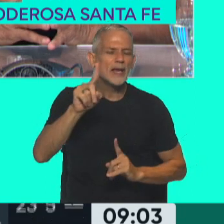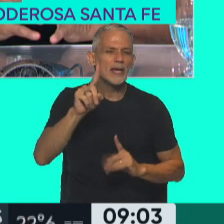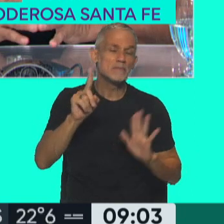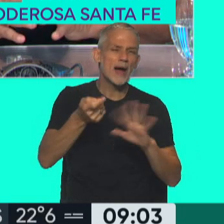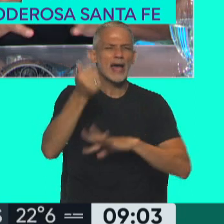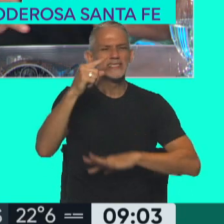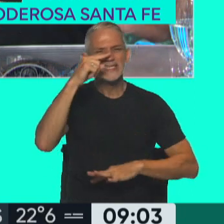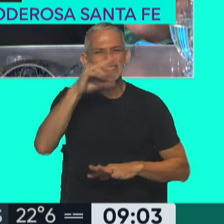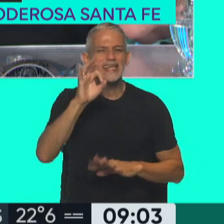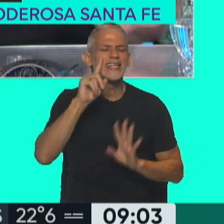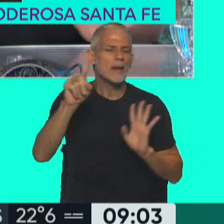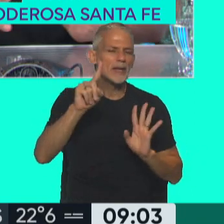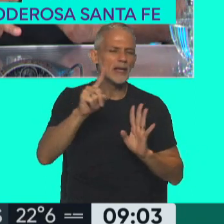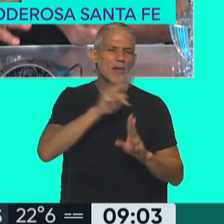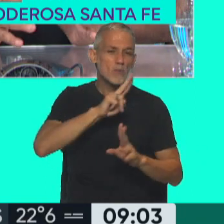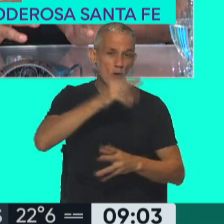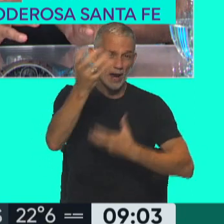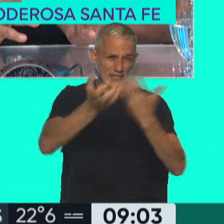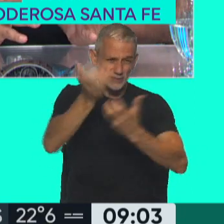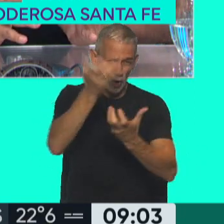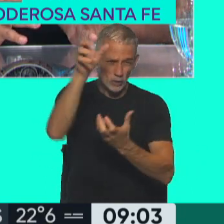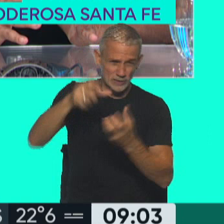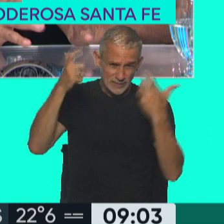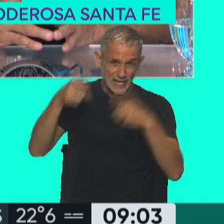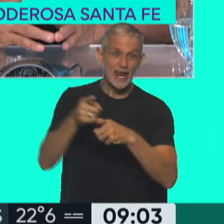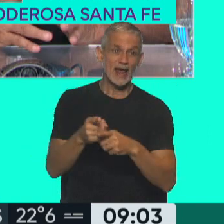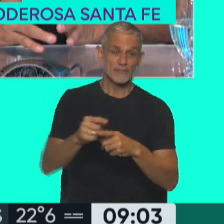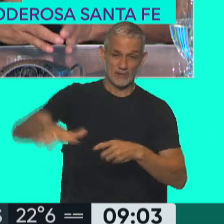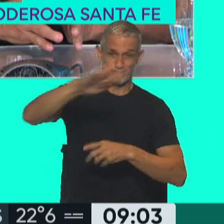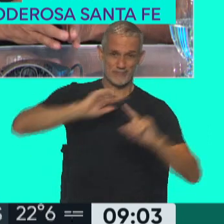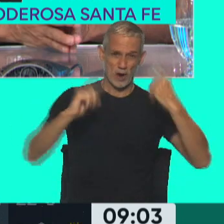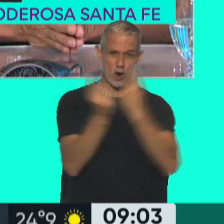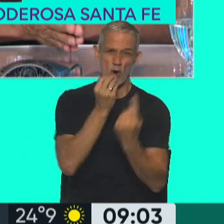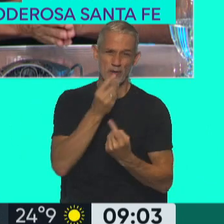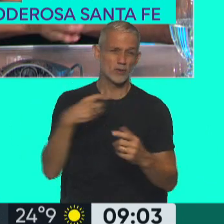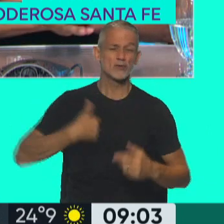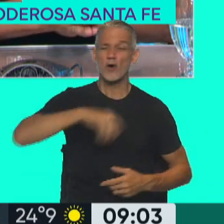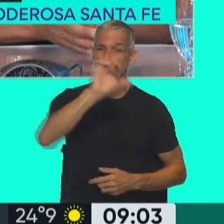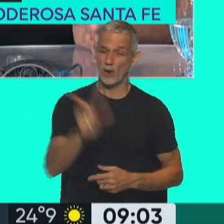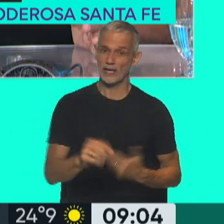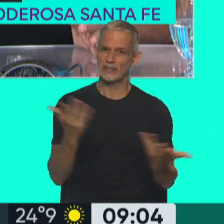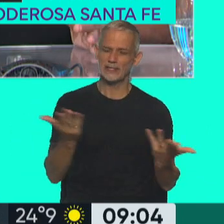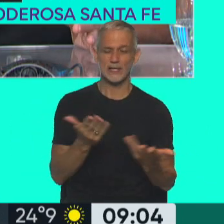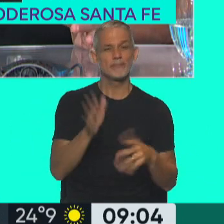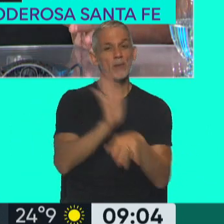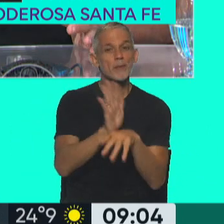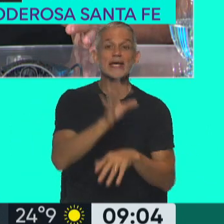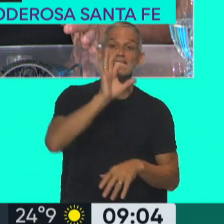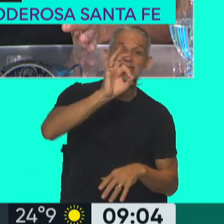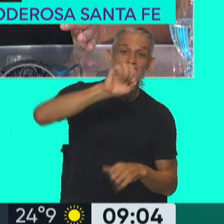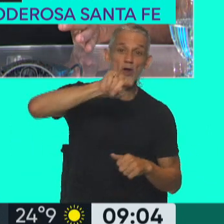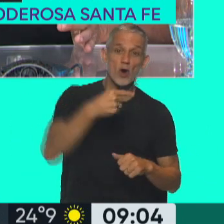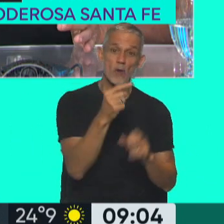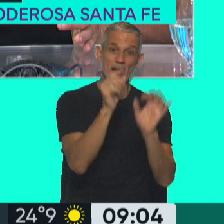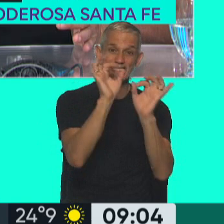Nosotros creemos que hay 70.000 cocineras comunitarias en el país. Esto significaría el